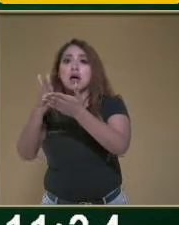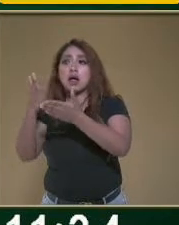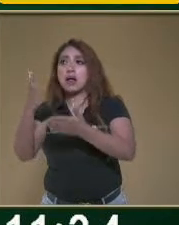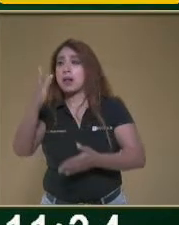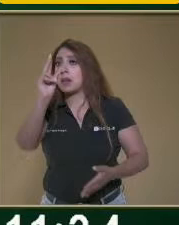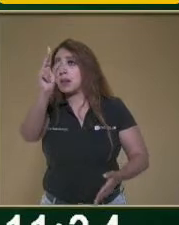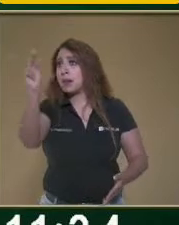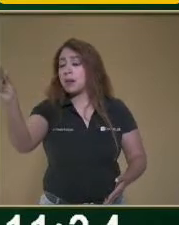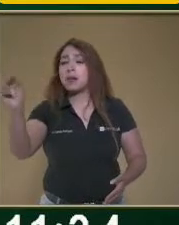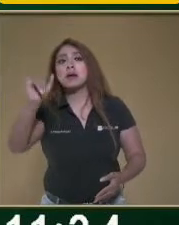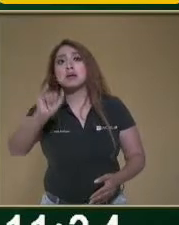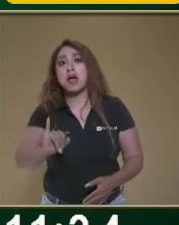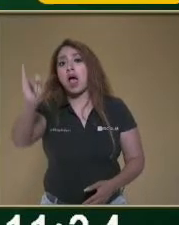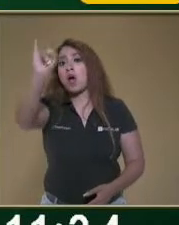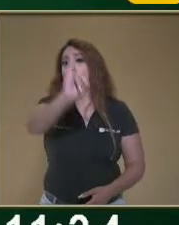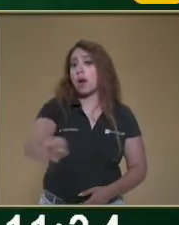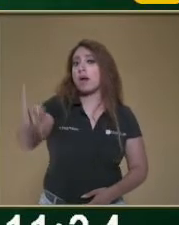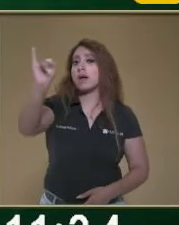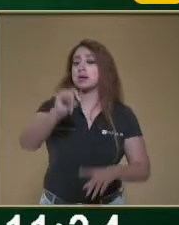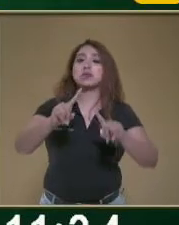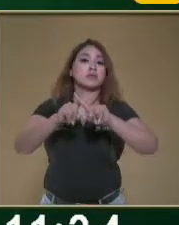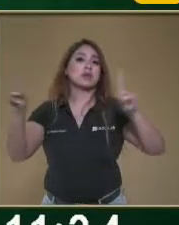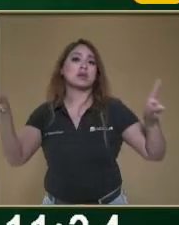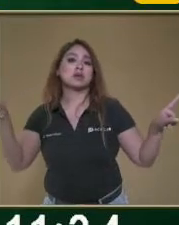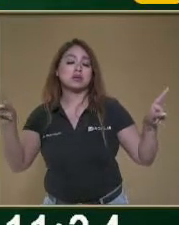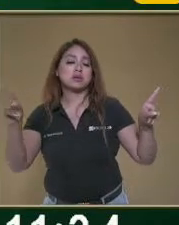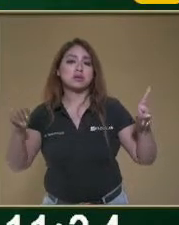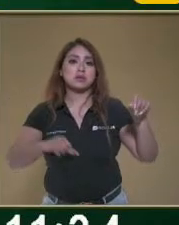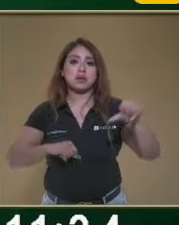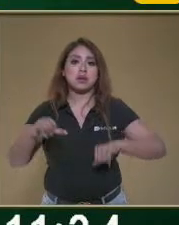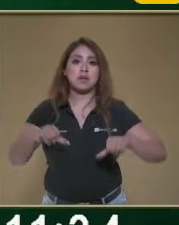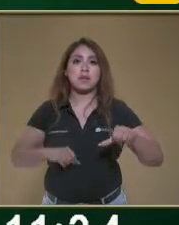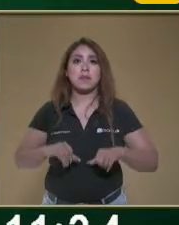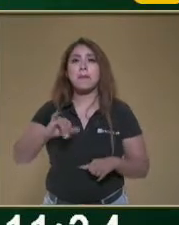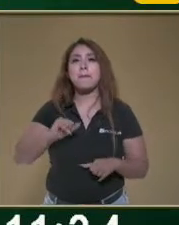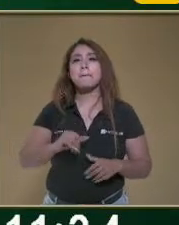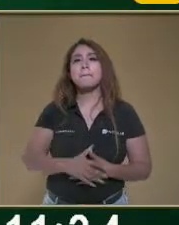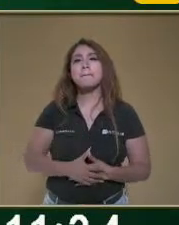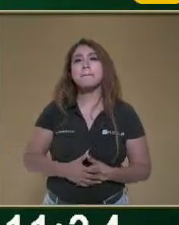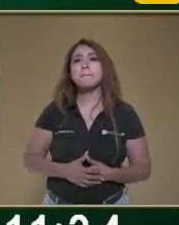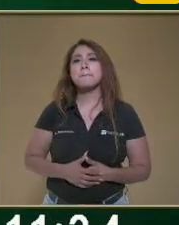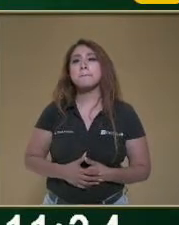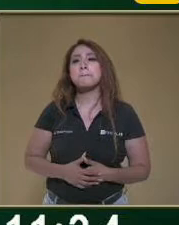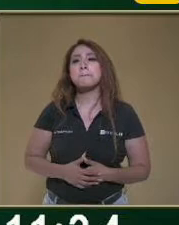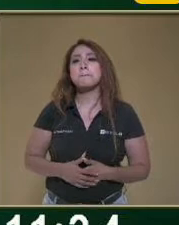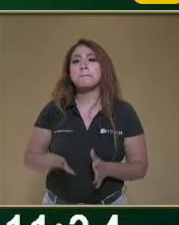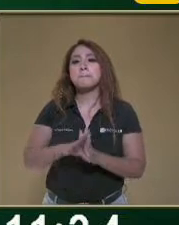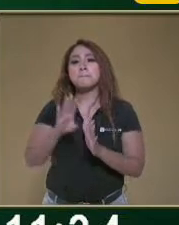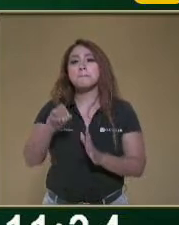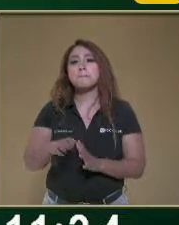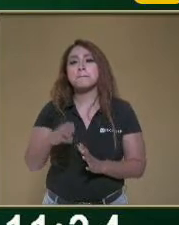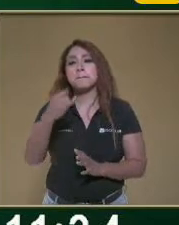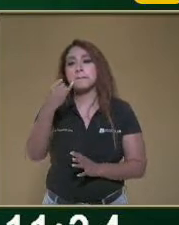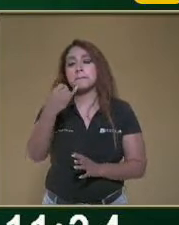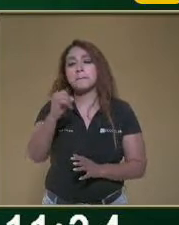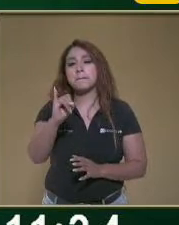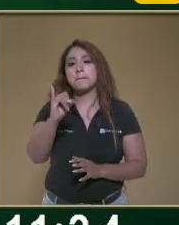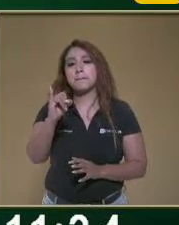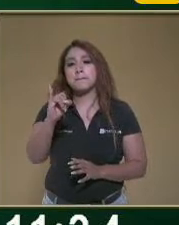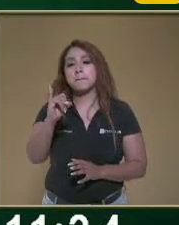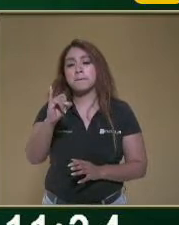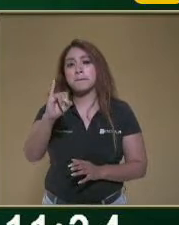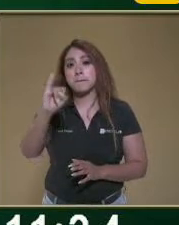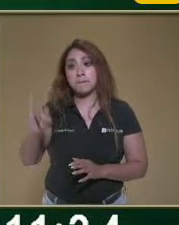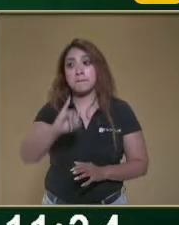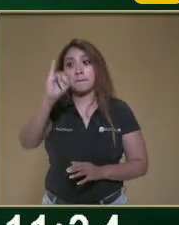sí tienen actividades diferentes y una que es igual. Por ejemplo, el jueves 20 tuvieron el día de experimentos